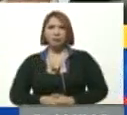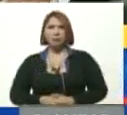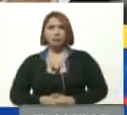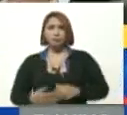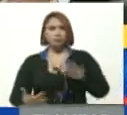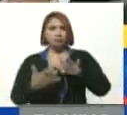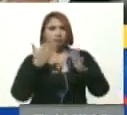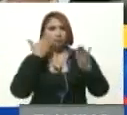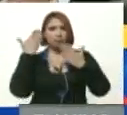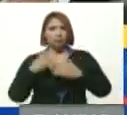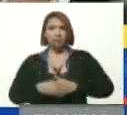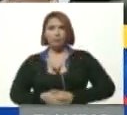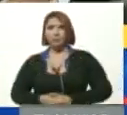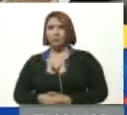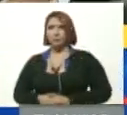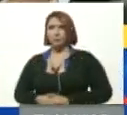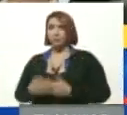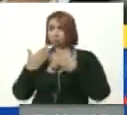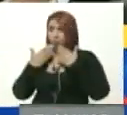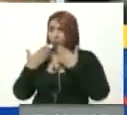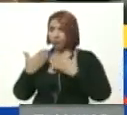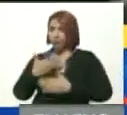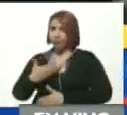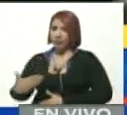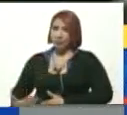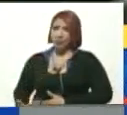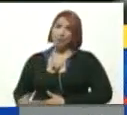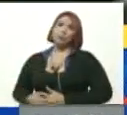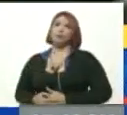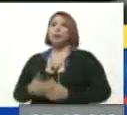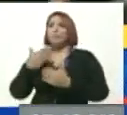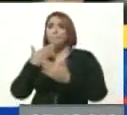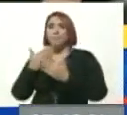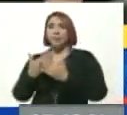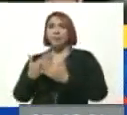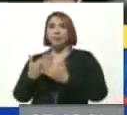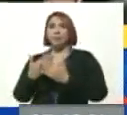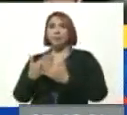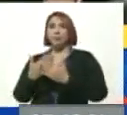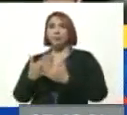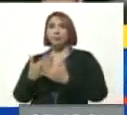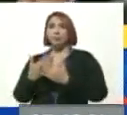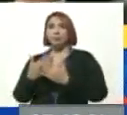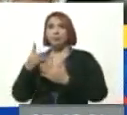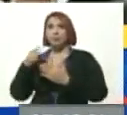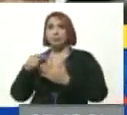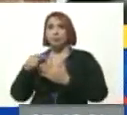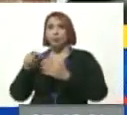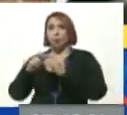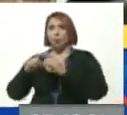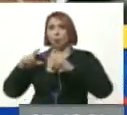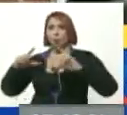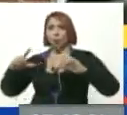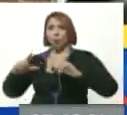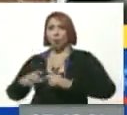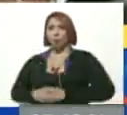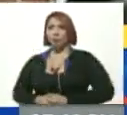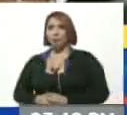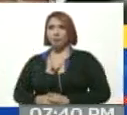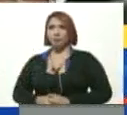Adelante, por favor. Gracias, señor presidente. Le voy a pedir al director de la transmisión que nos coloque el cuadro que tenemos abajo con